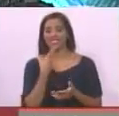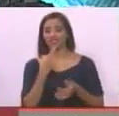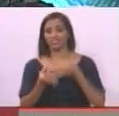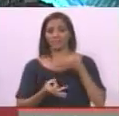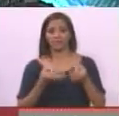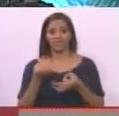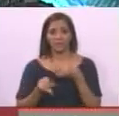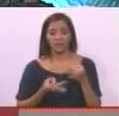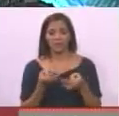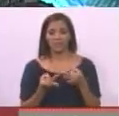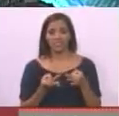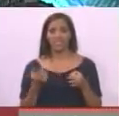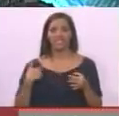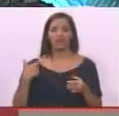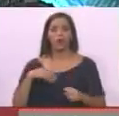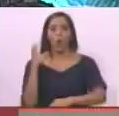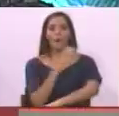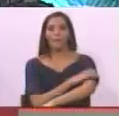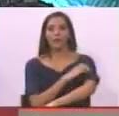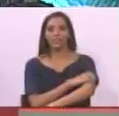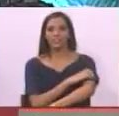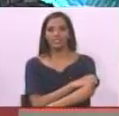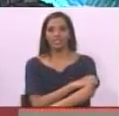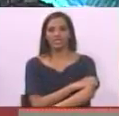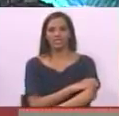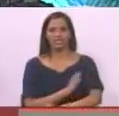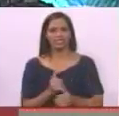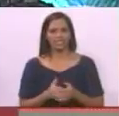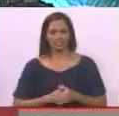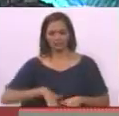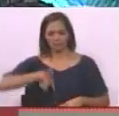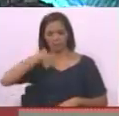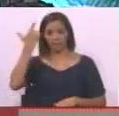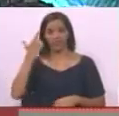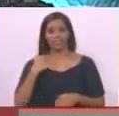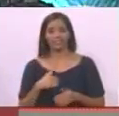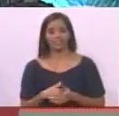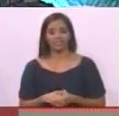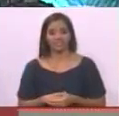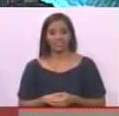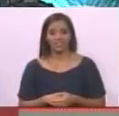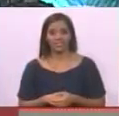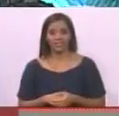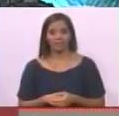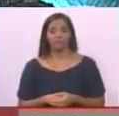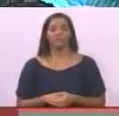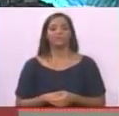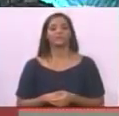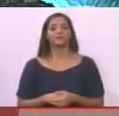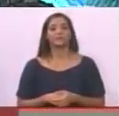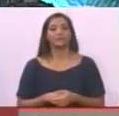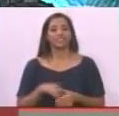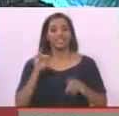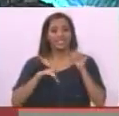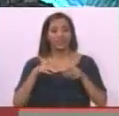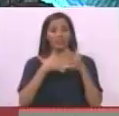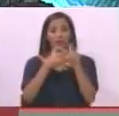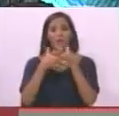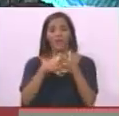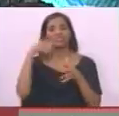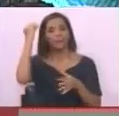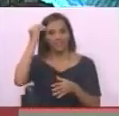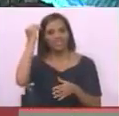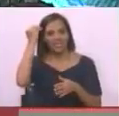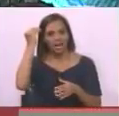que tiene la oposición dando más pena todavía. Si Pompeo hubiese creído